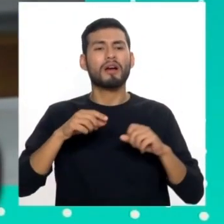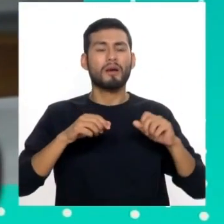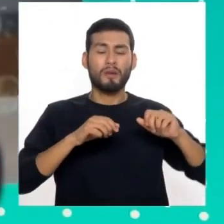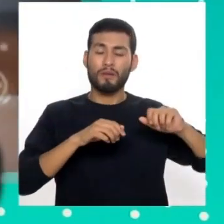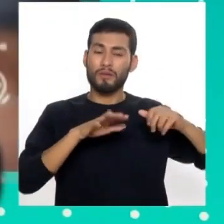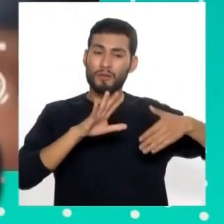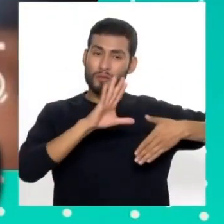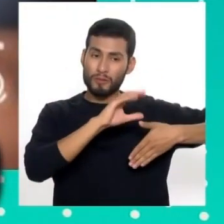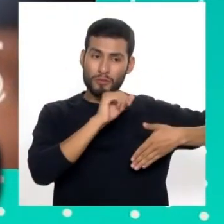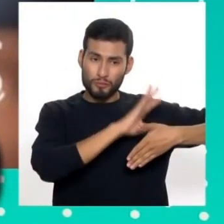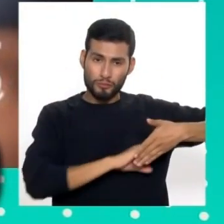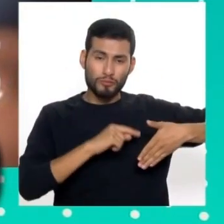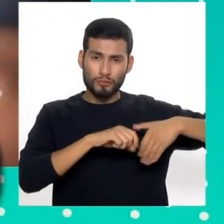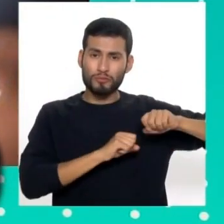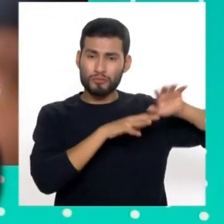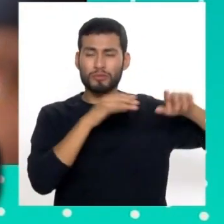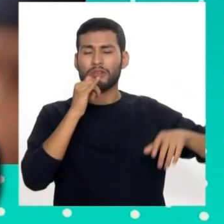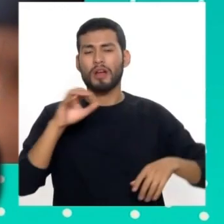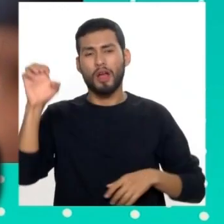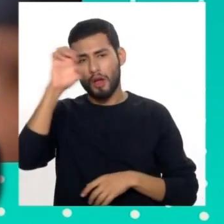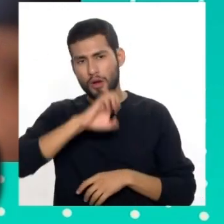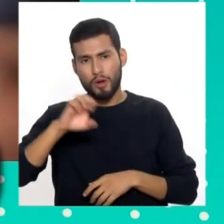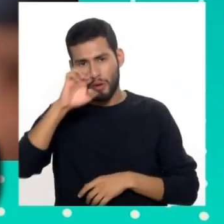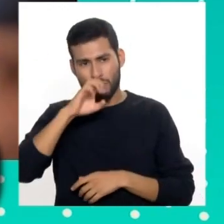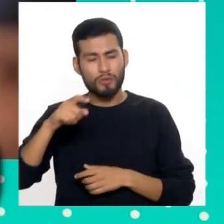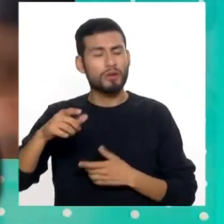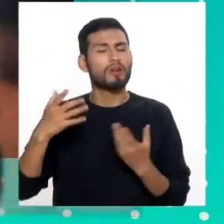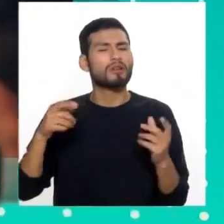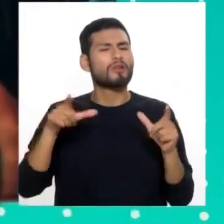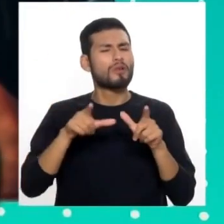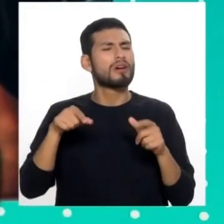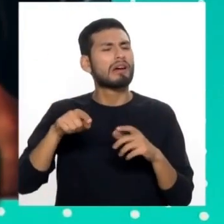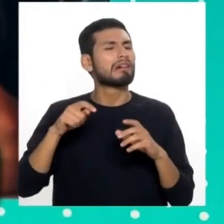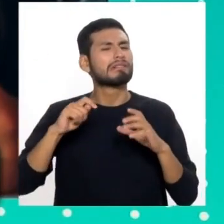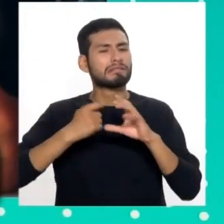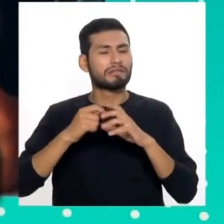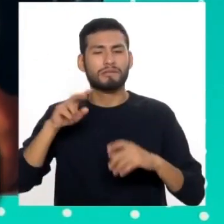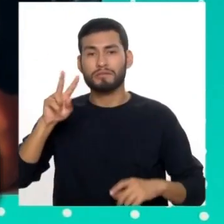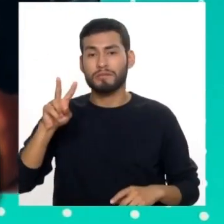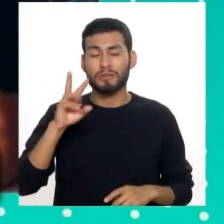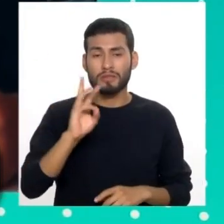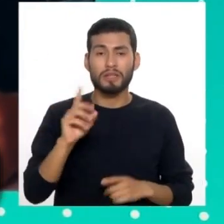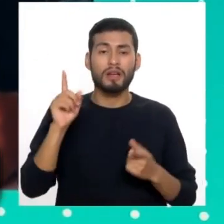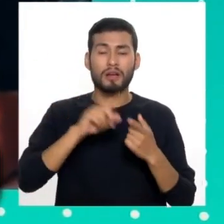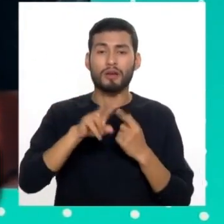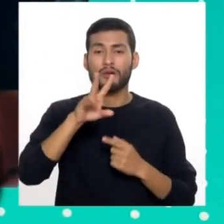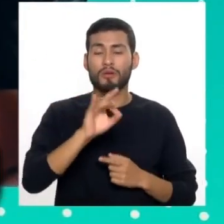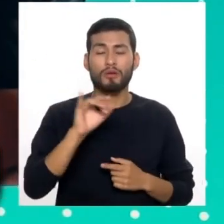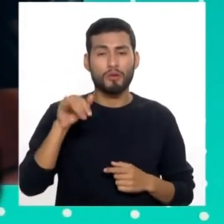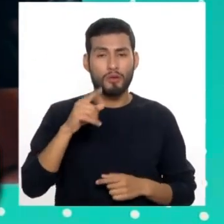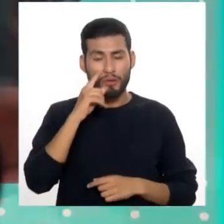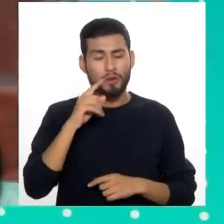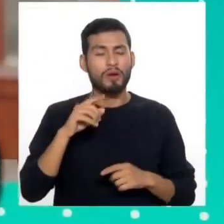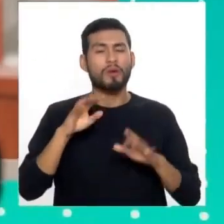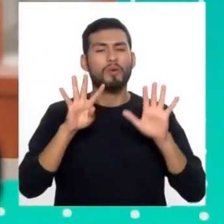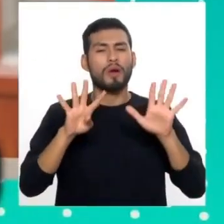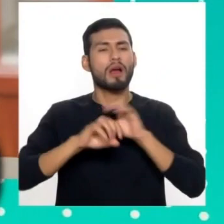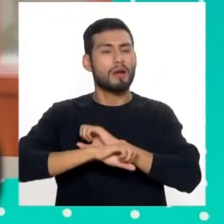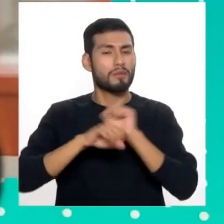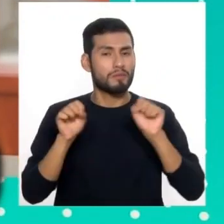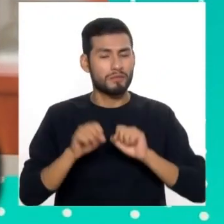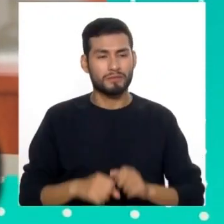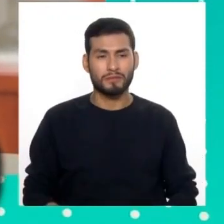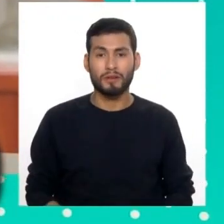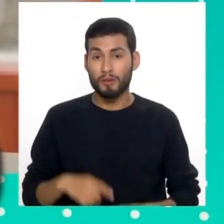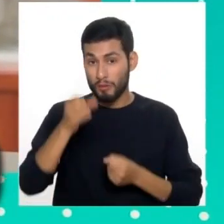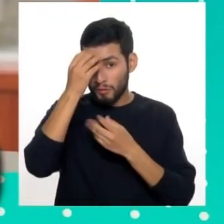Europea. Organizado por el Concitec Perú, el taller se llevará a cabo del 26 al 28 de junio a las 9 de la mañana.